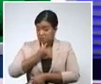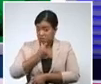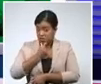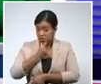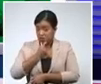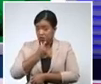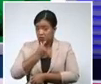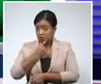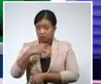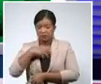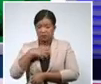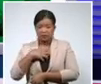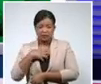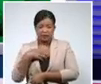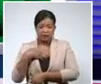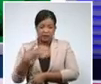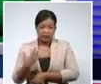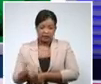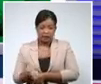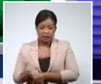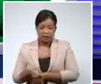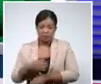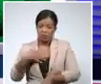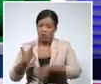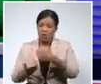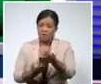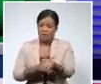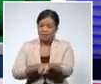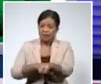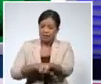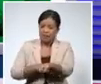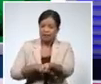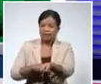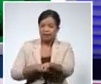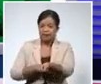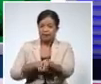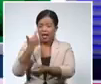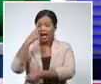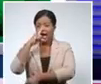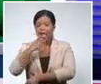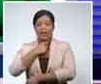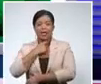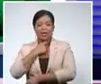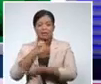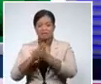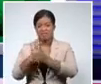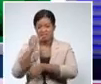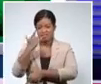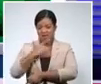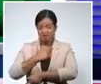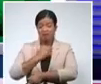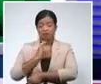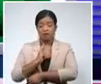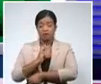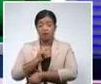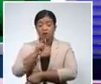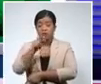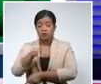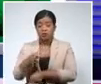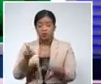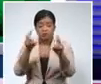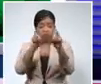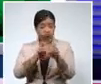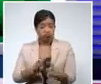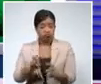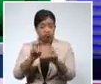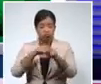que tenía era una anemia multifactorial. Este paciente se estudió, se le